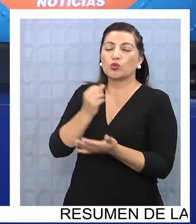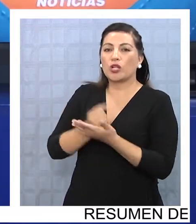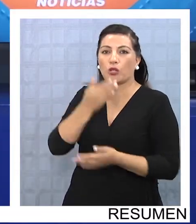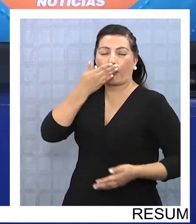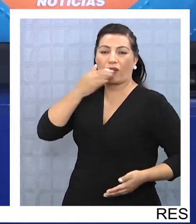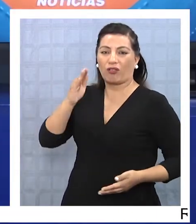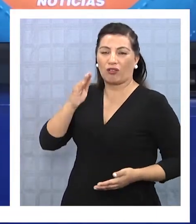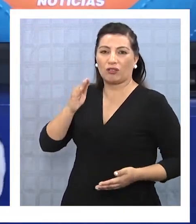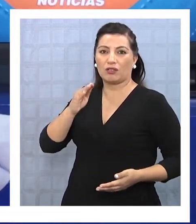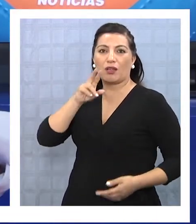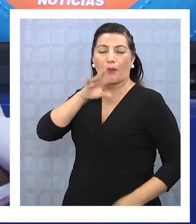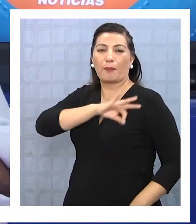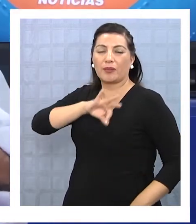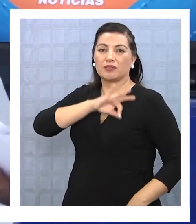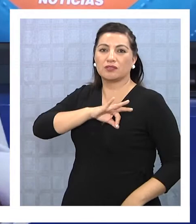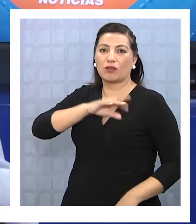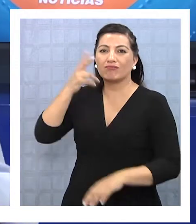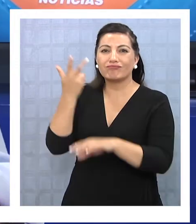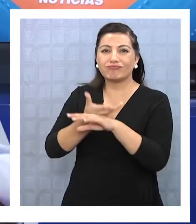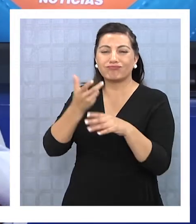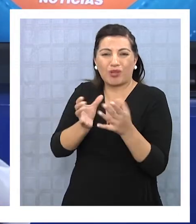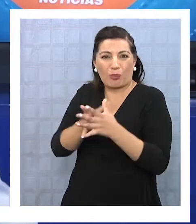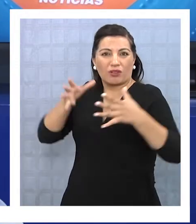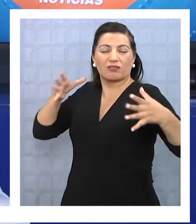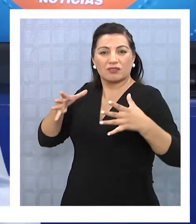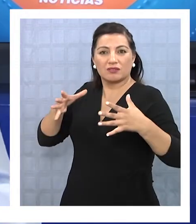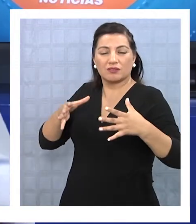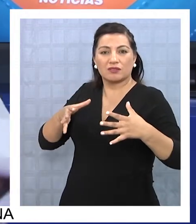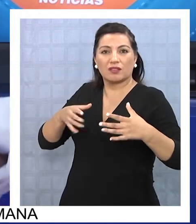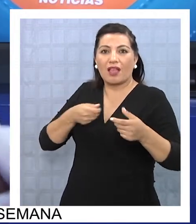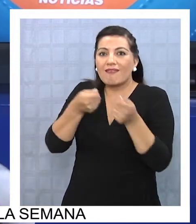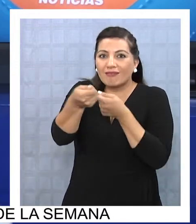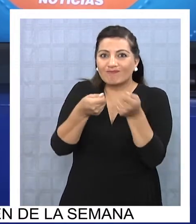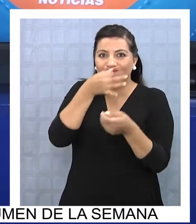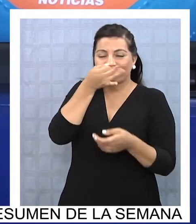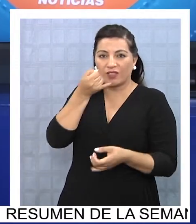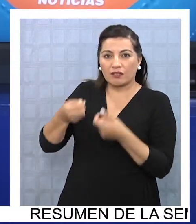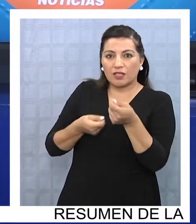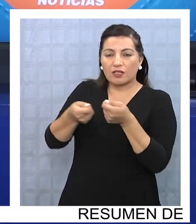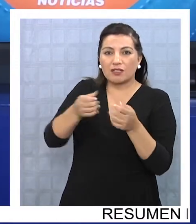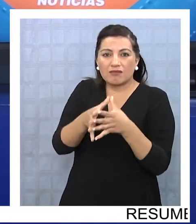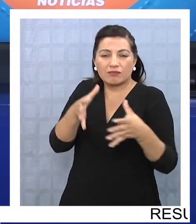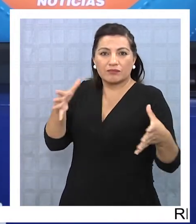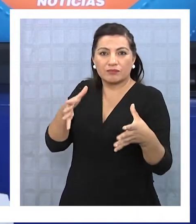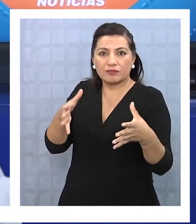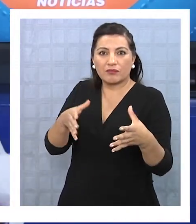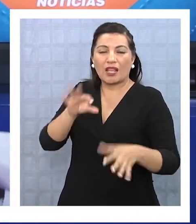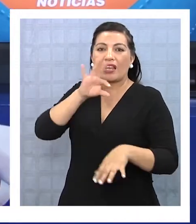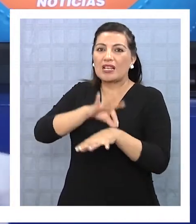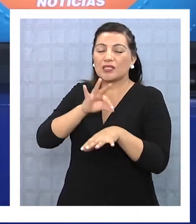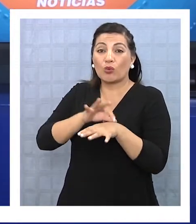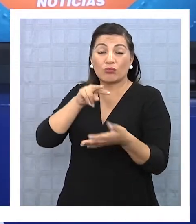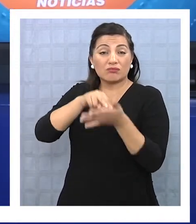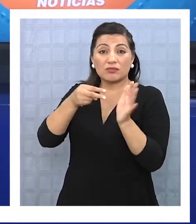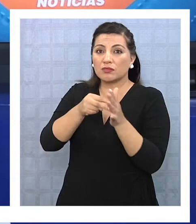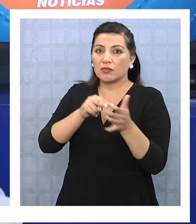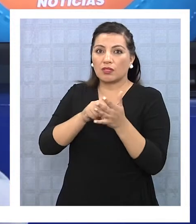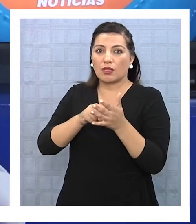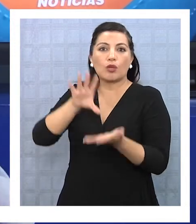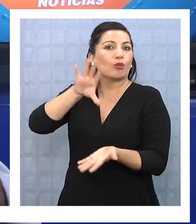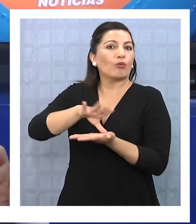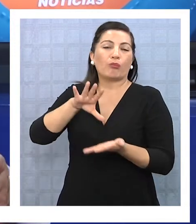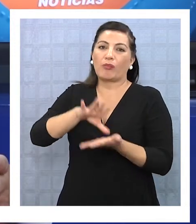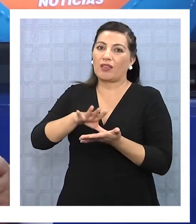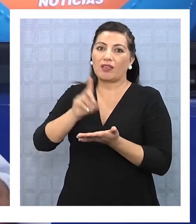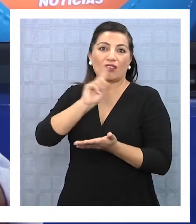salarios ni las pensiones, un país en que la delincuencia está desbordada, en que el narcotráfico está creciendo en forma peligrosa, en que la salud está en crisis,